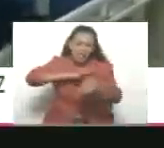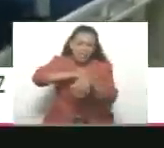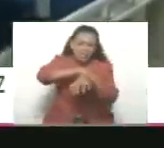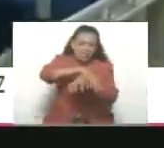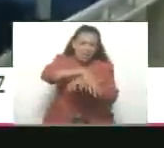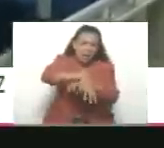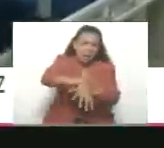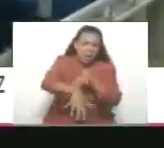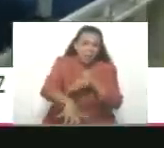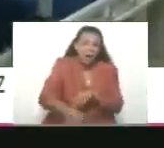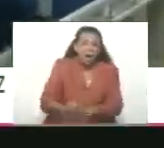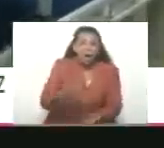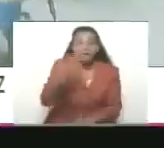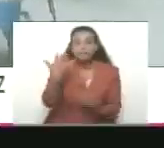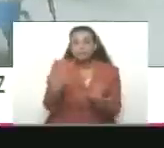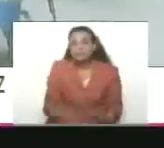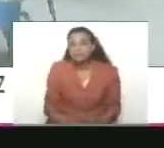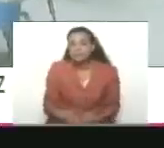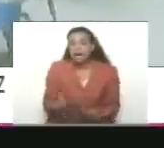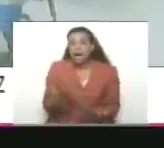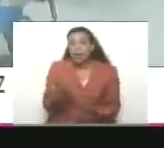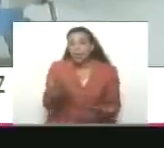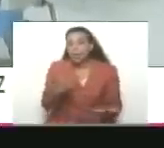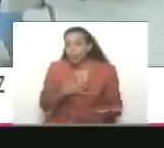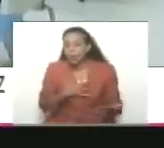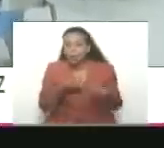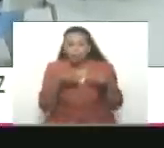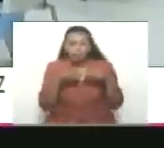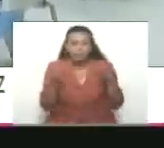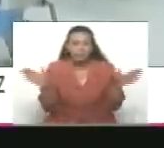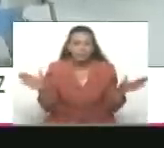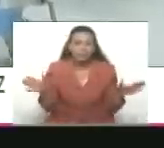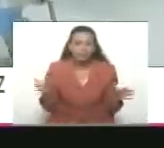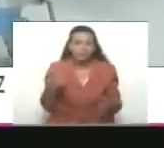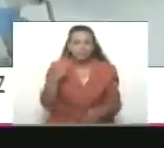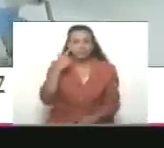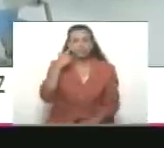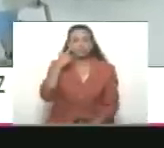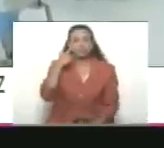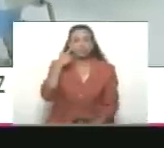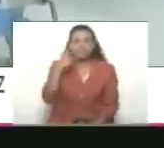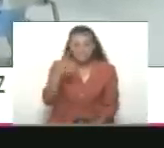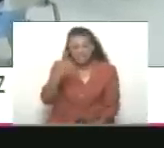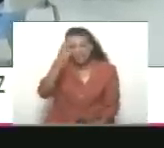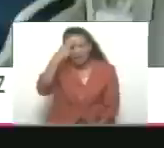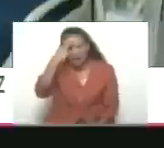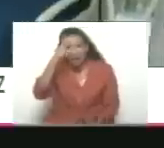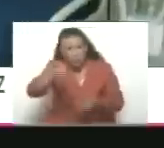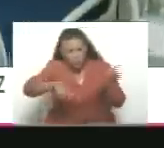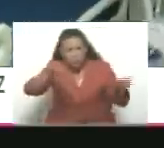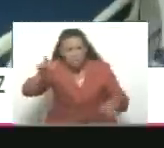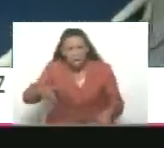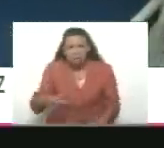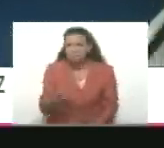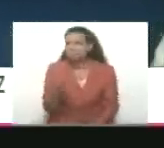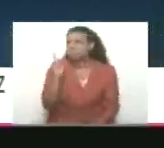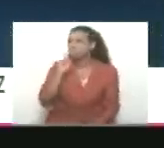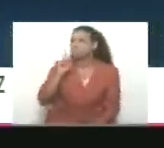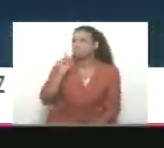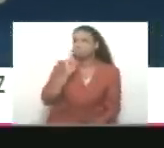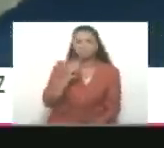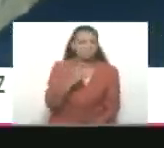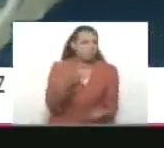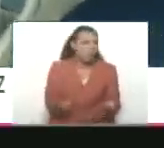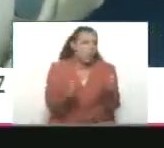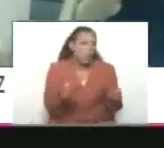Señor Presidente con esto se han roto Las barreras de la incredulidad muchos pensaban señor presidente que esto no